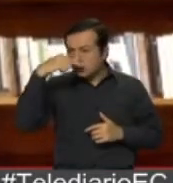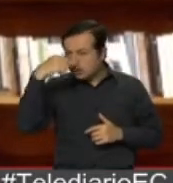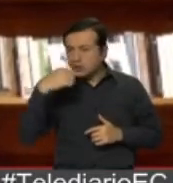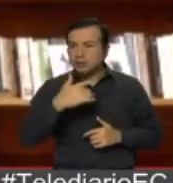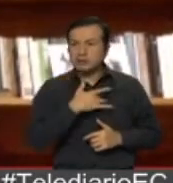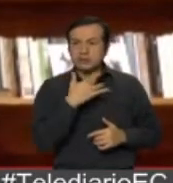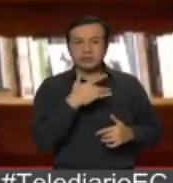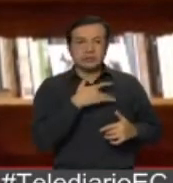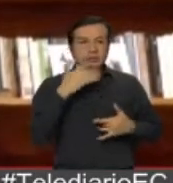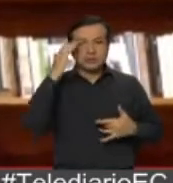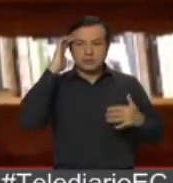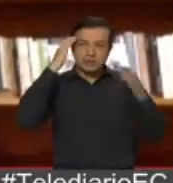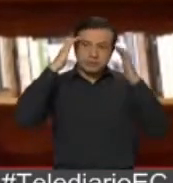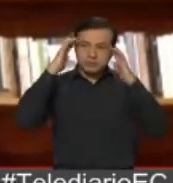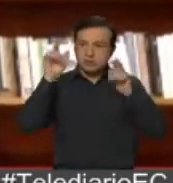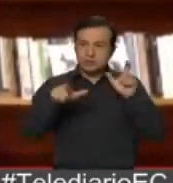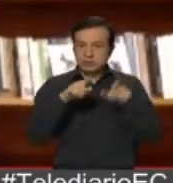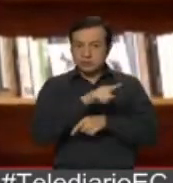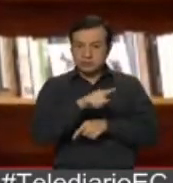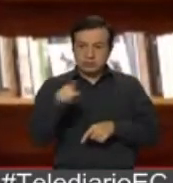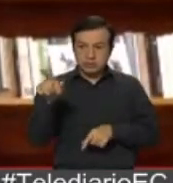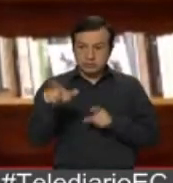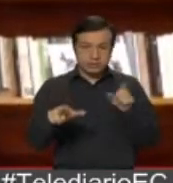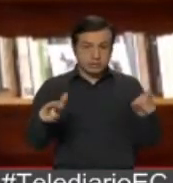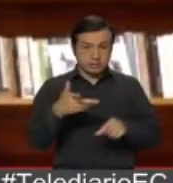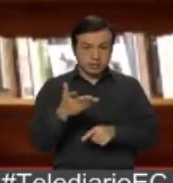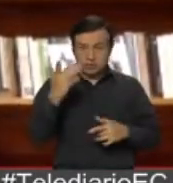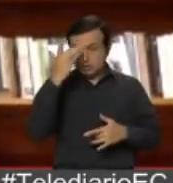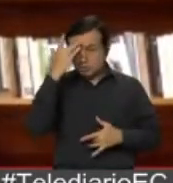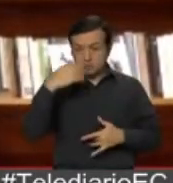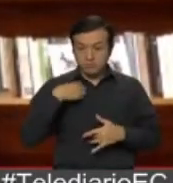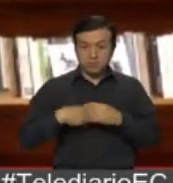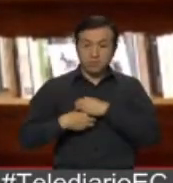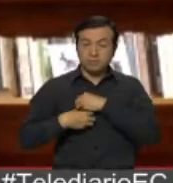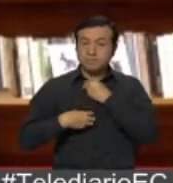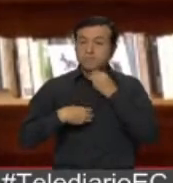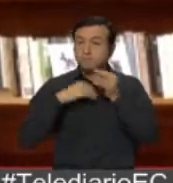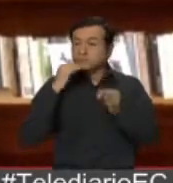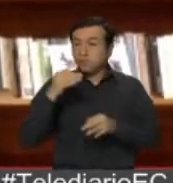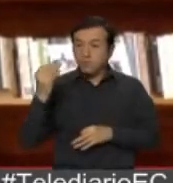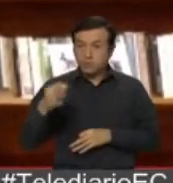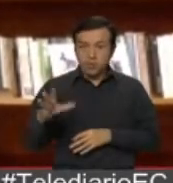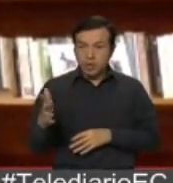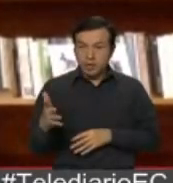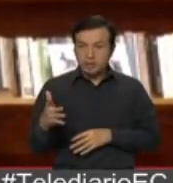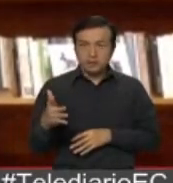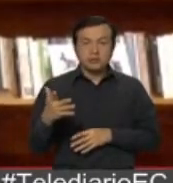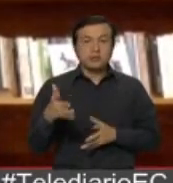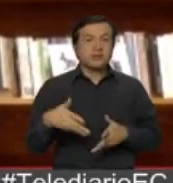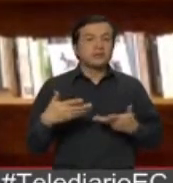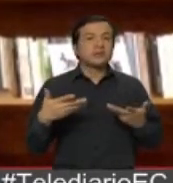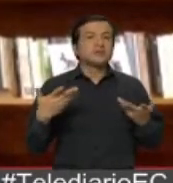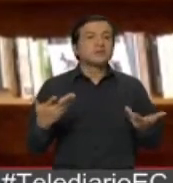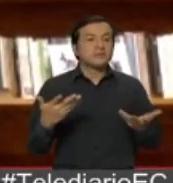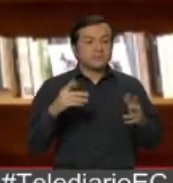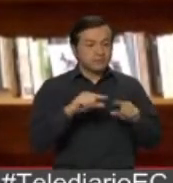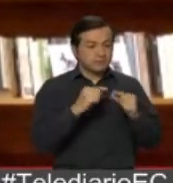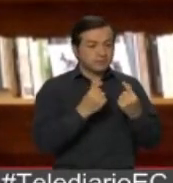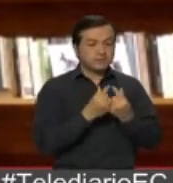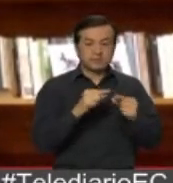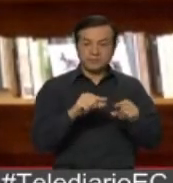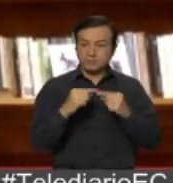algún síntoma que no es precisamente COVID, inmediatamente los pueblos